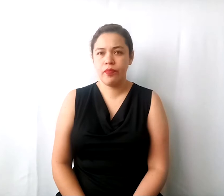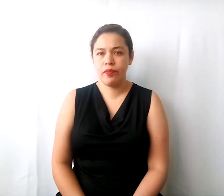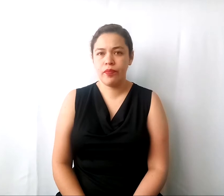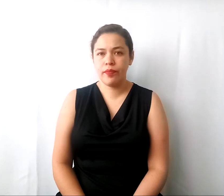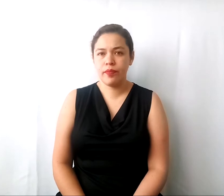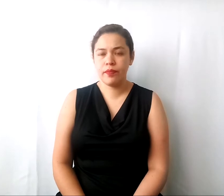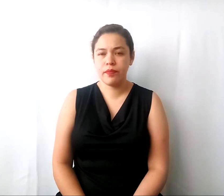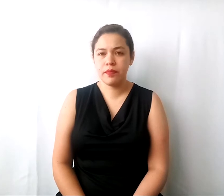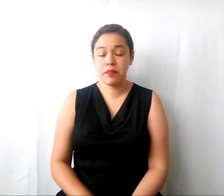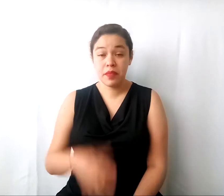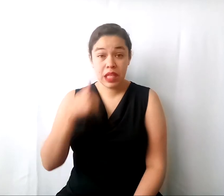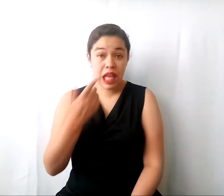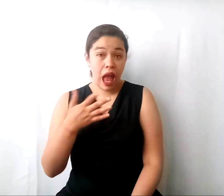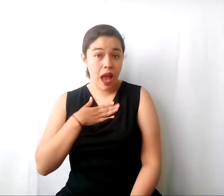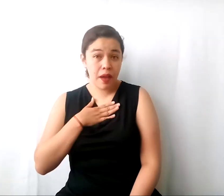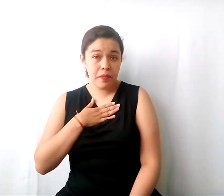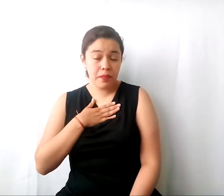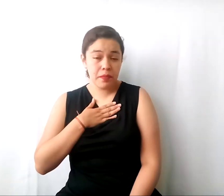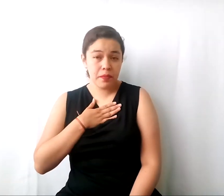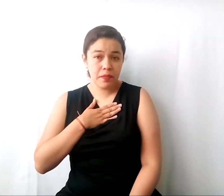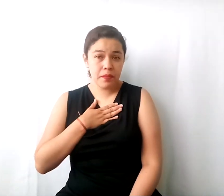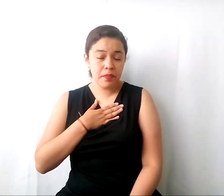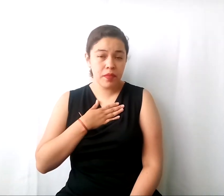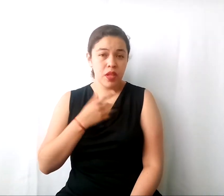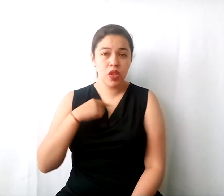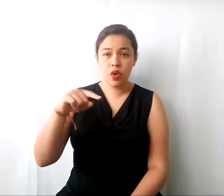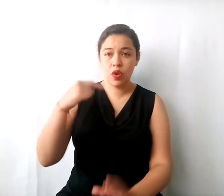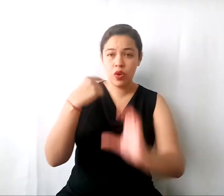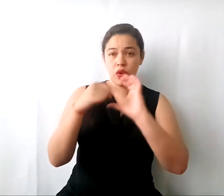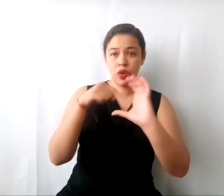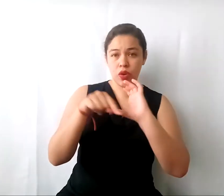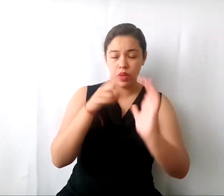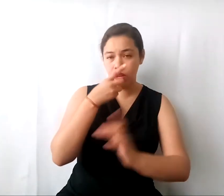Si gusta mandármela, le doy mi correo.